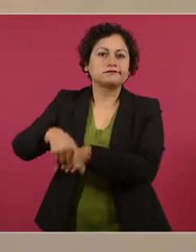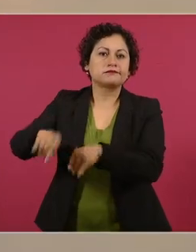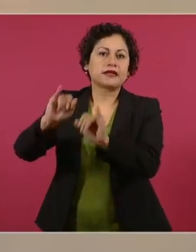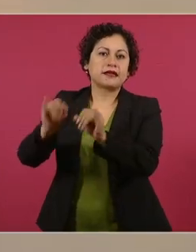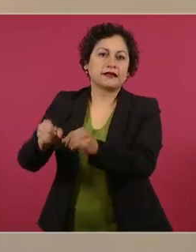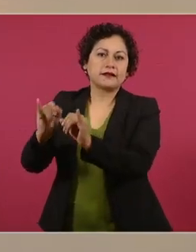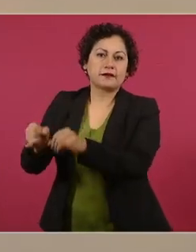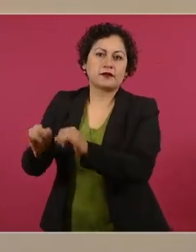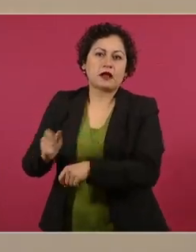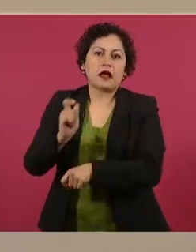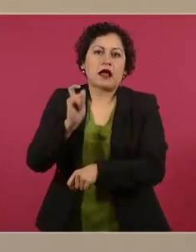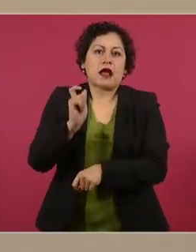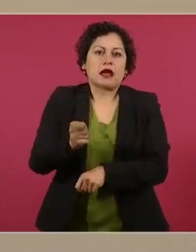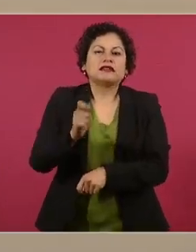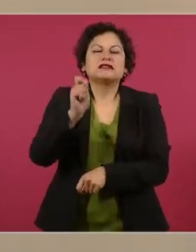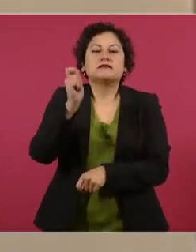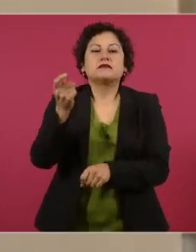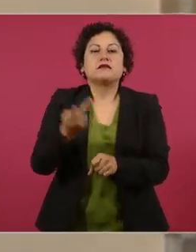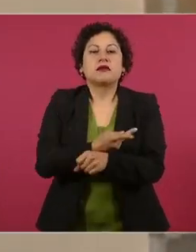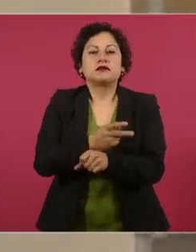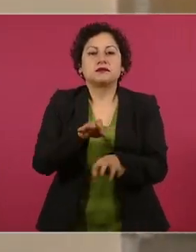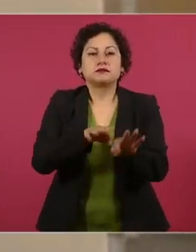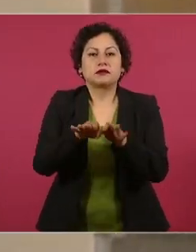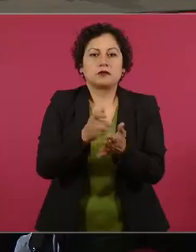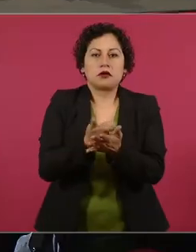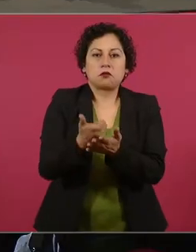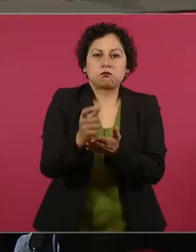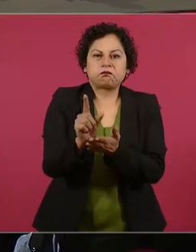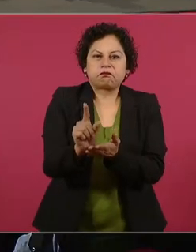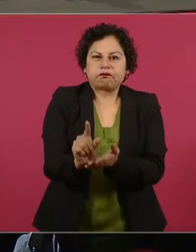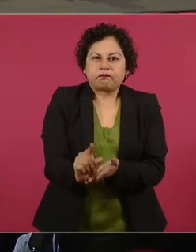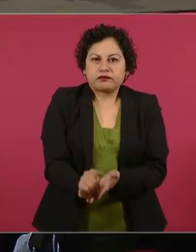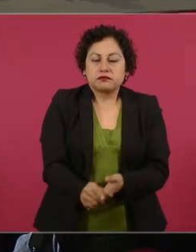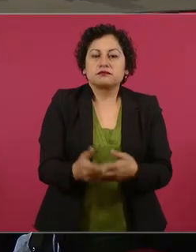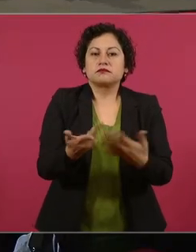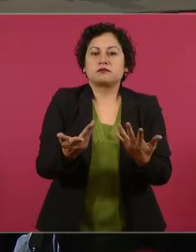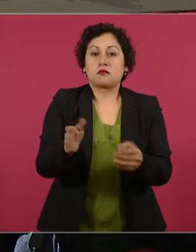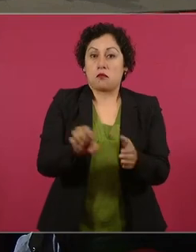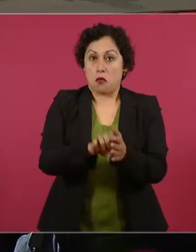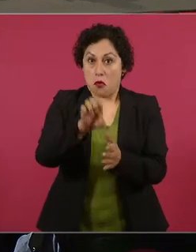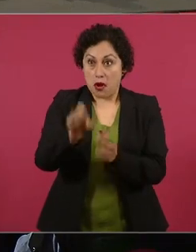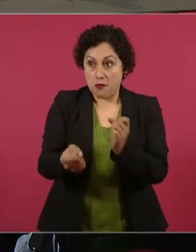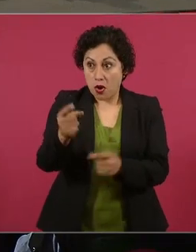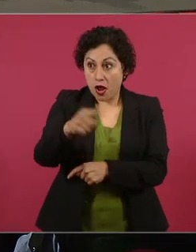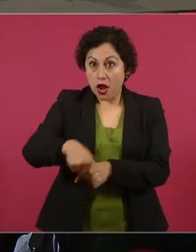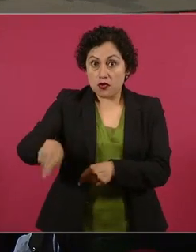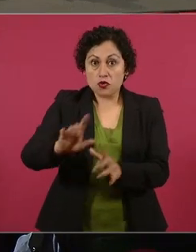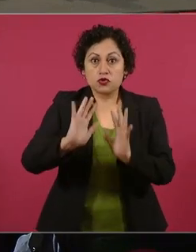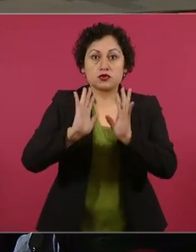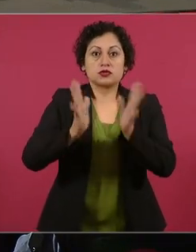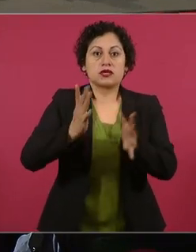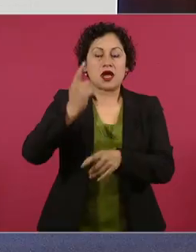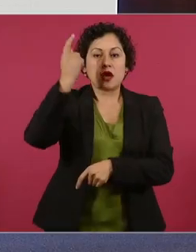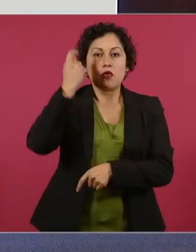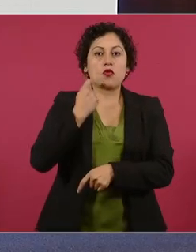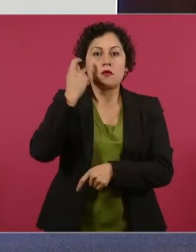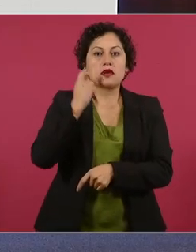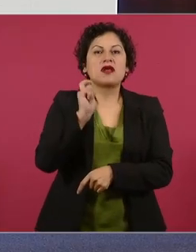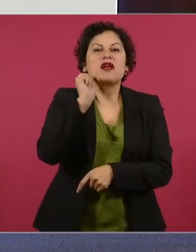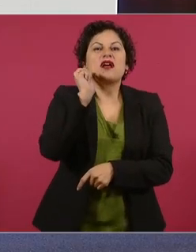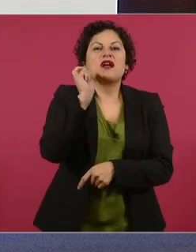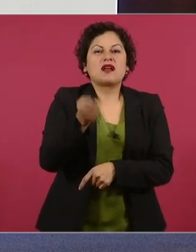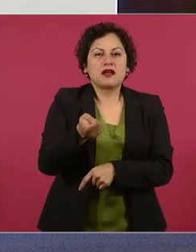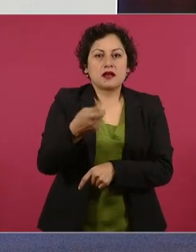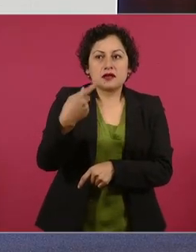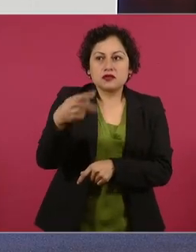Ya tenemos ejemplos de los primeros que se empezaron a jubilar bajo estas nuevas reglas y cómo el porcentaje de su